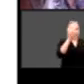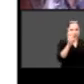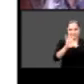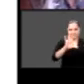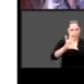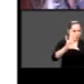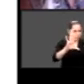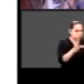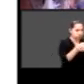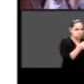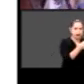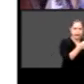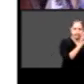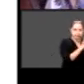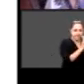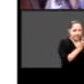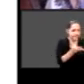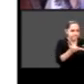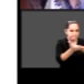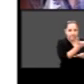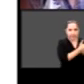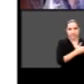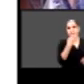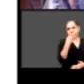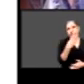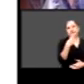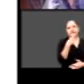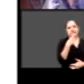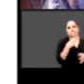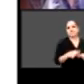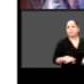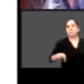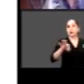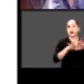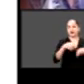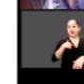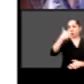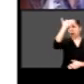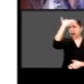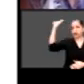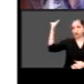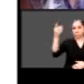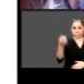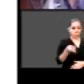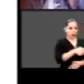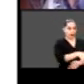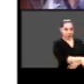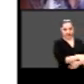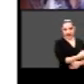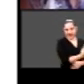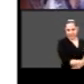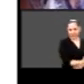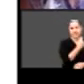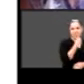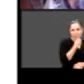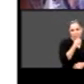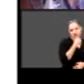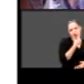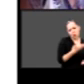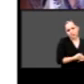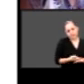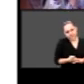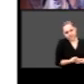manera explícita expresa a que el chico esto o la chica el bebé la bebé